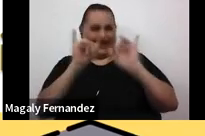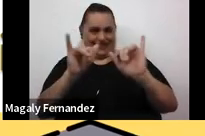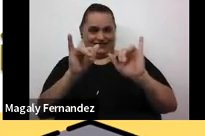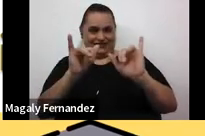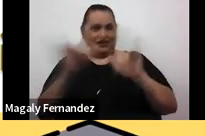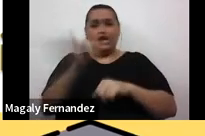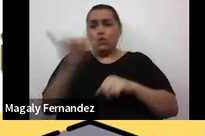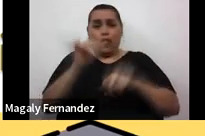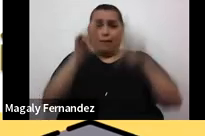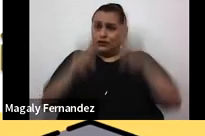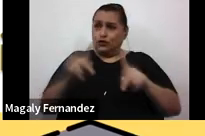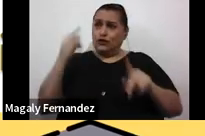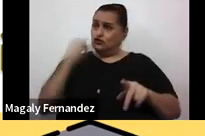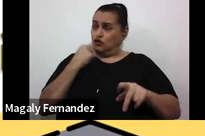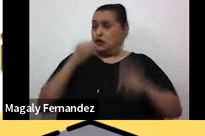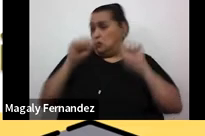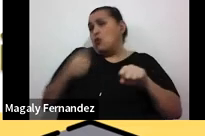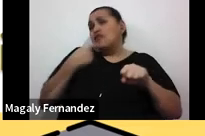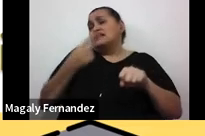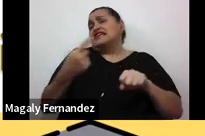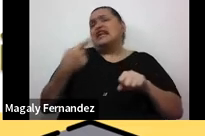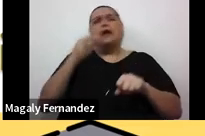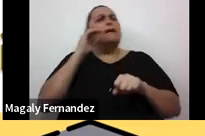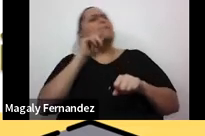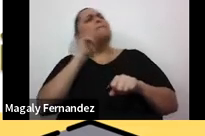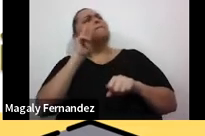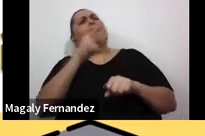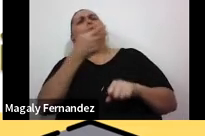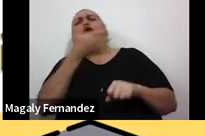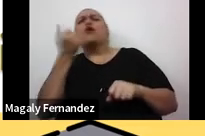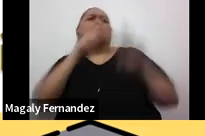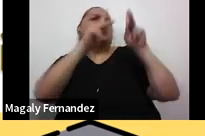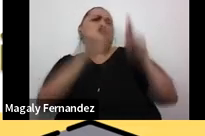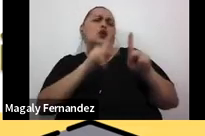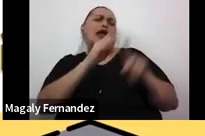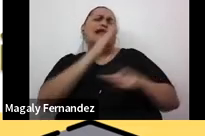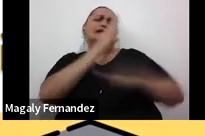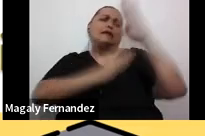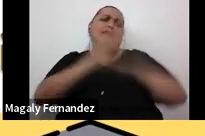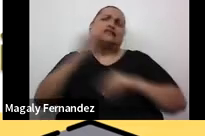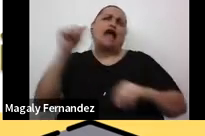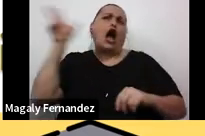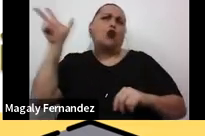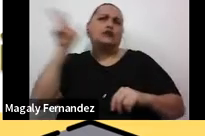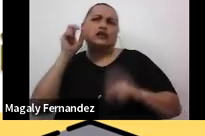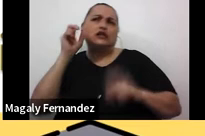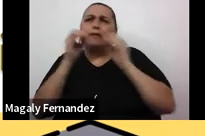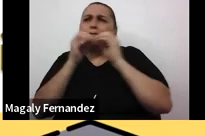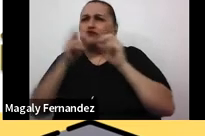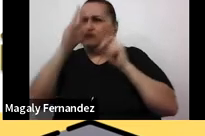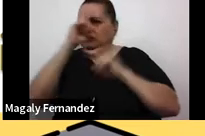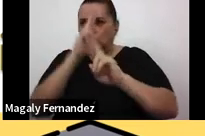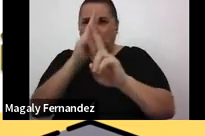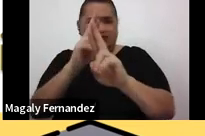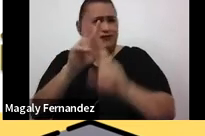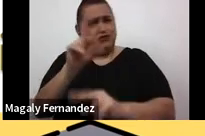sordas Porque podríamos decir mira mejor decir persona con discapacidad auditiva es más respetuoso las personas